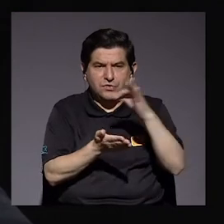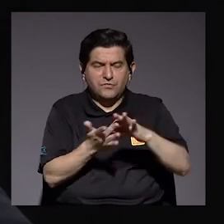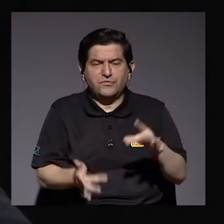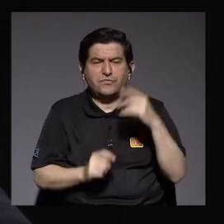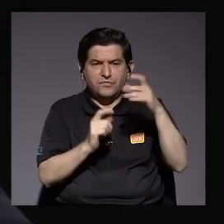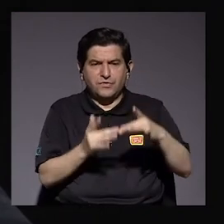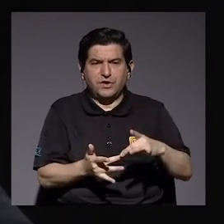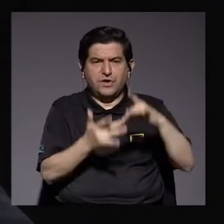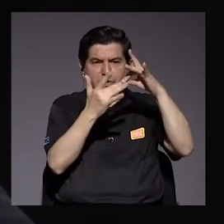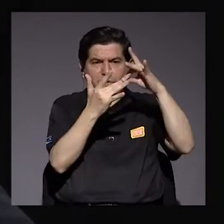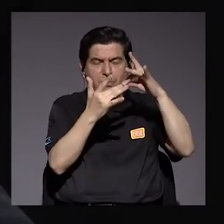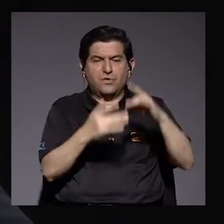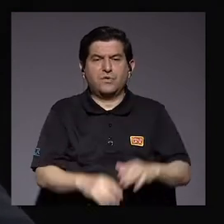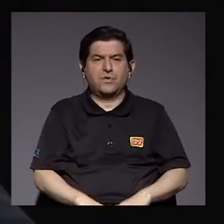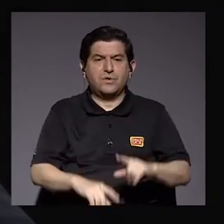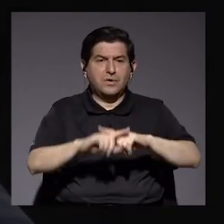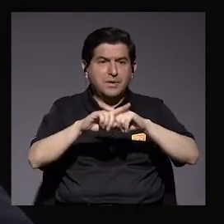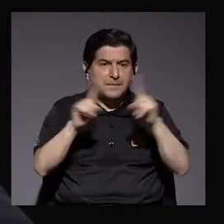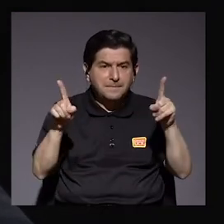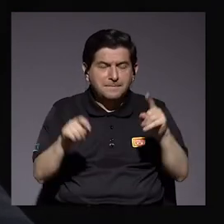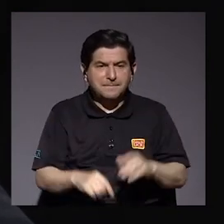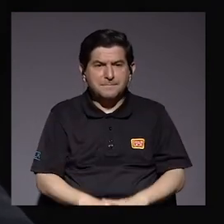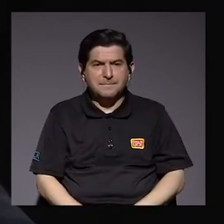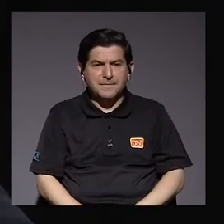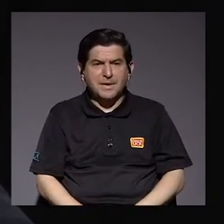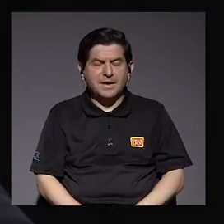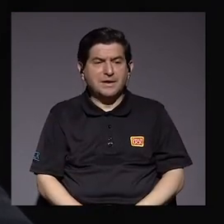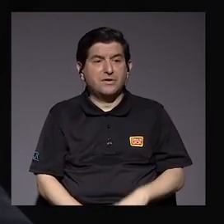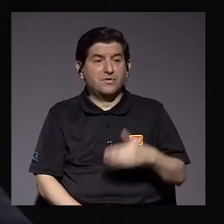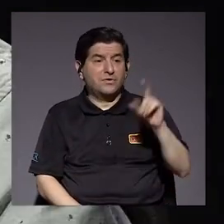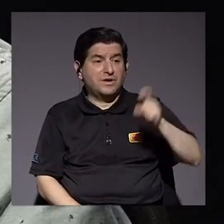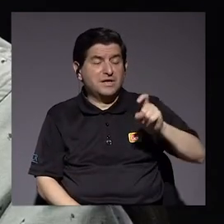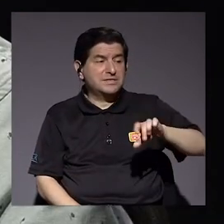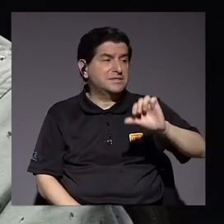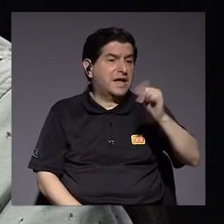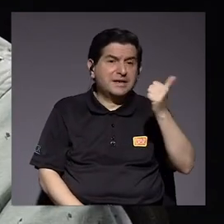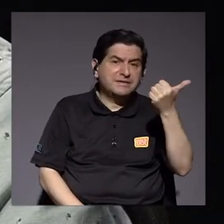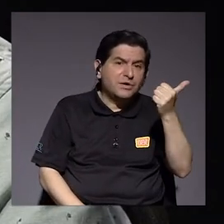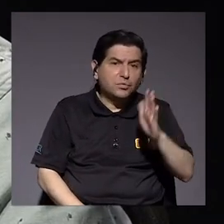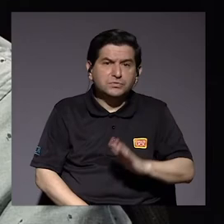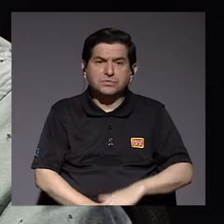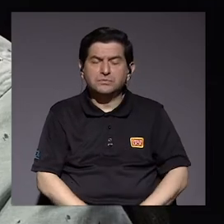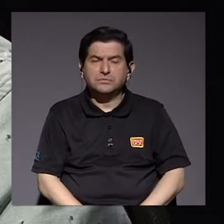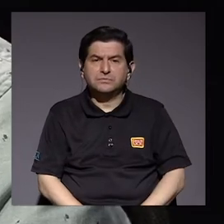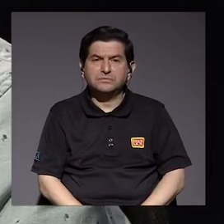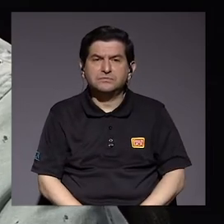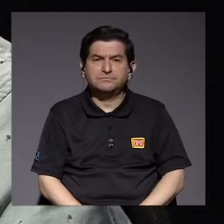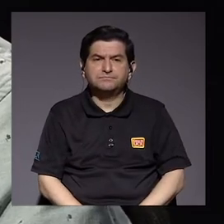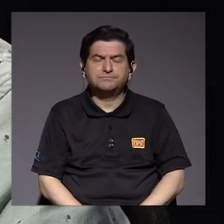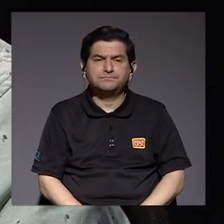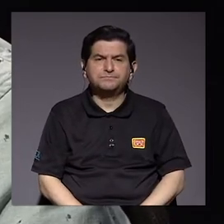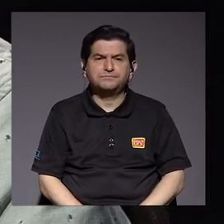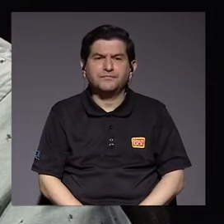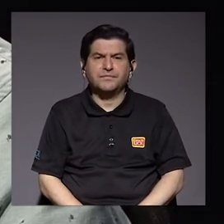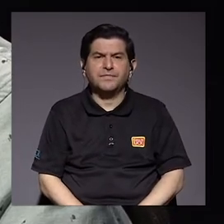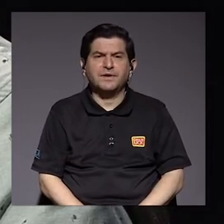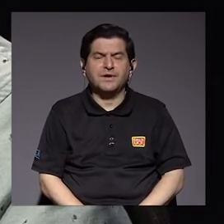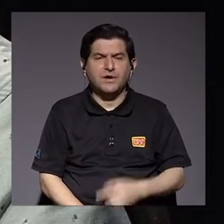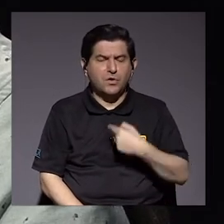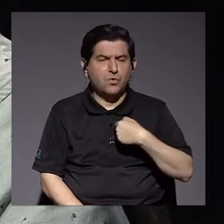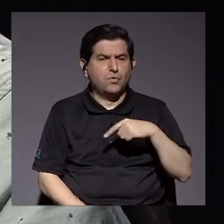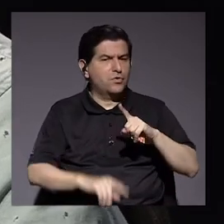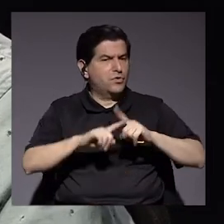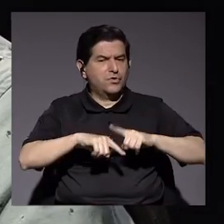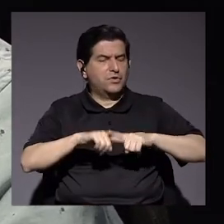frijoles en específico, y que miremos la dispensa del vecino? Sí, o sea, bueno, uno no debería